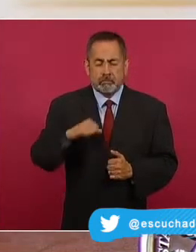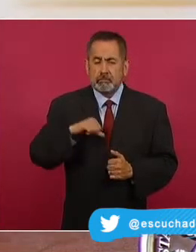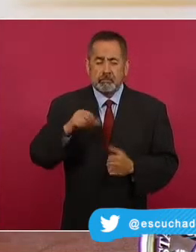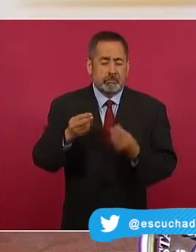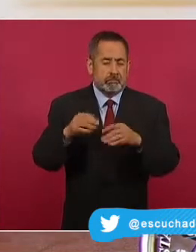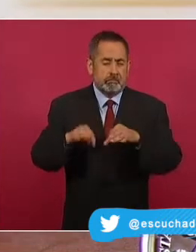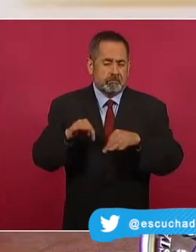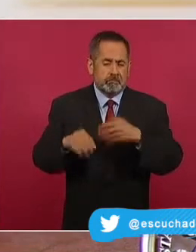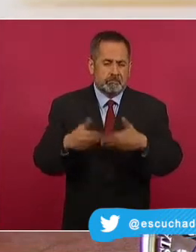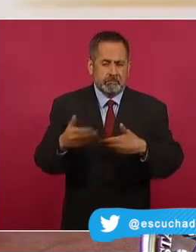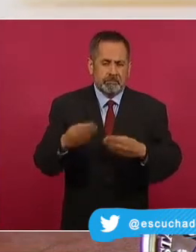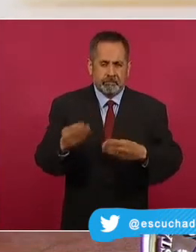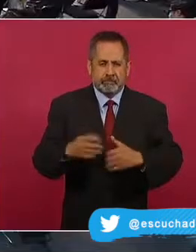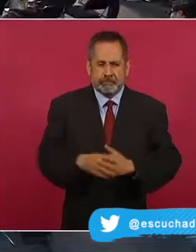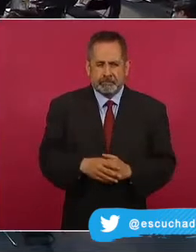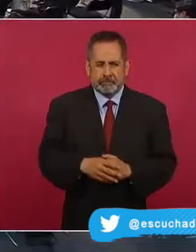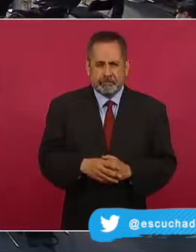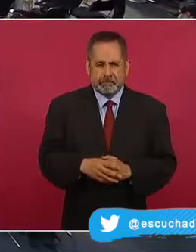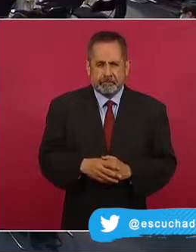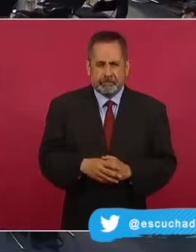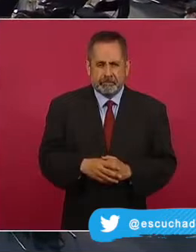bastante trabajo.